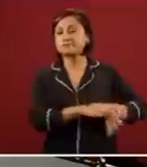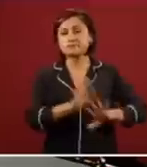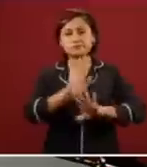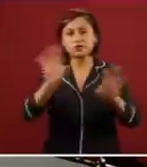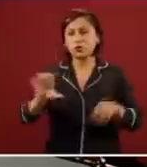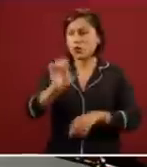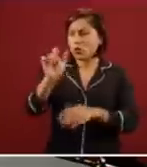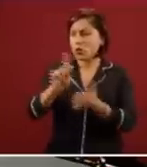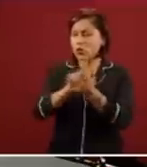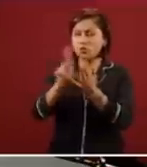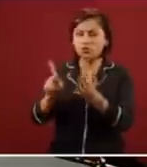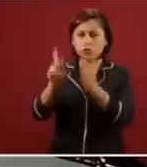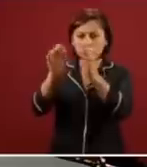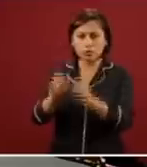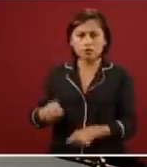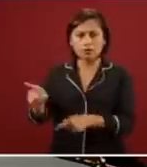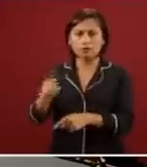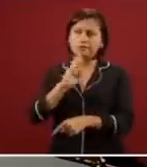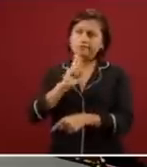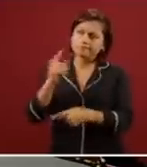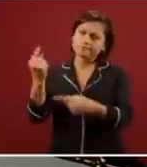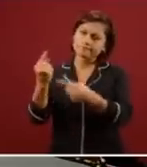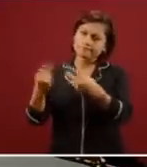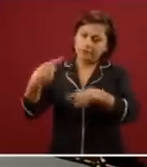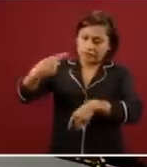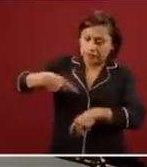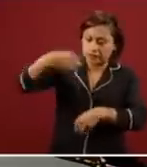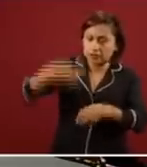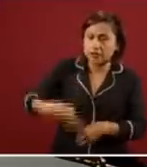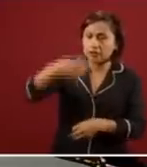medios nacionales. No tienen